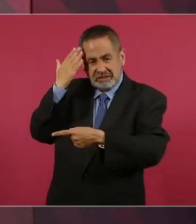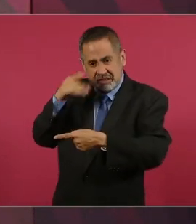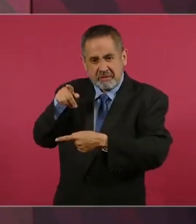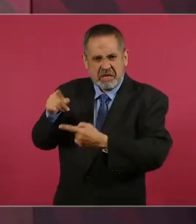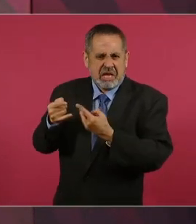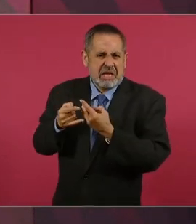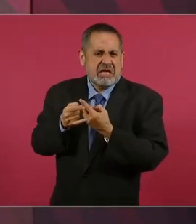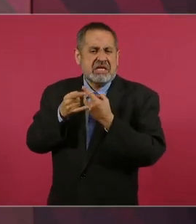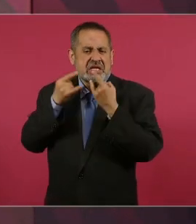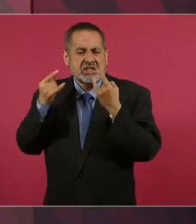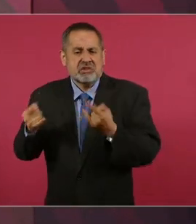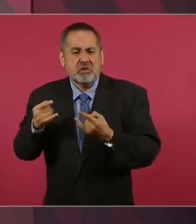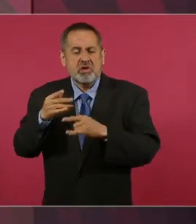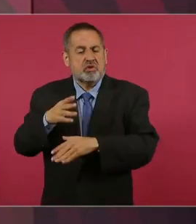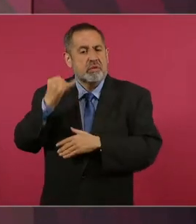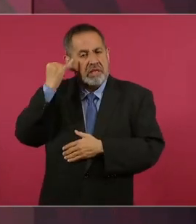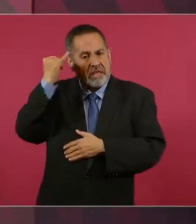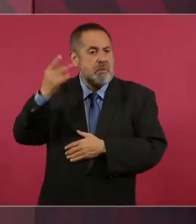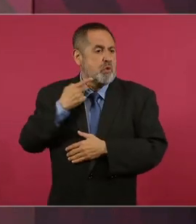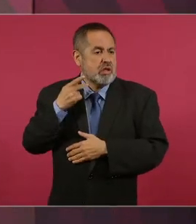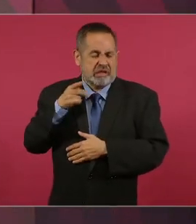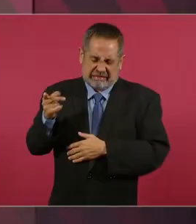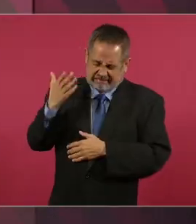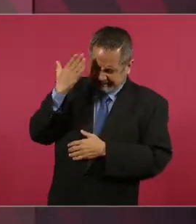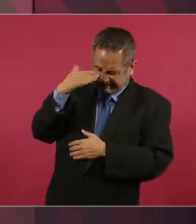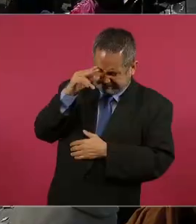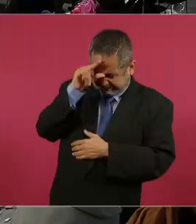sobre historia de las ideas políticas,